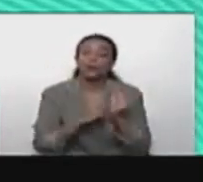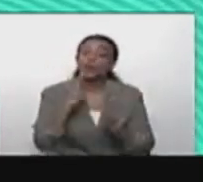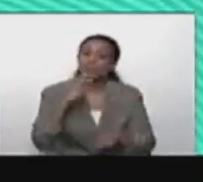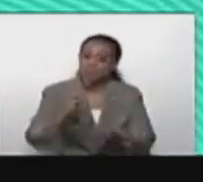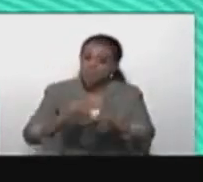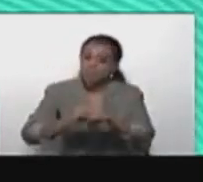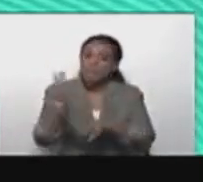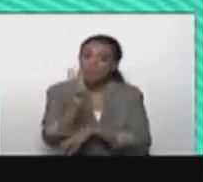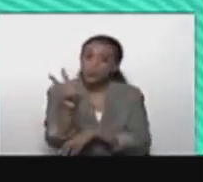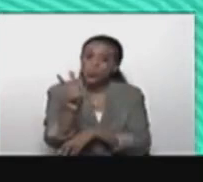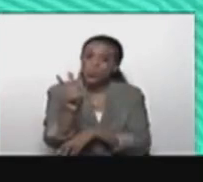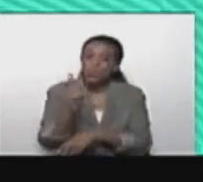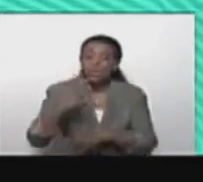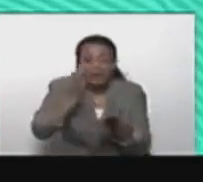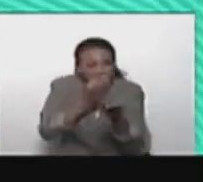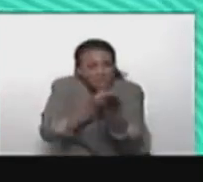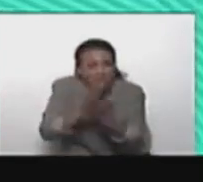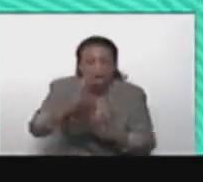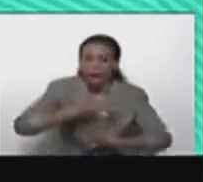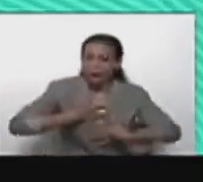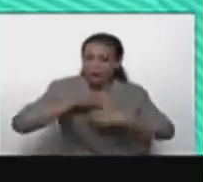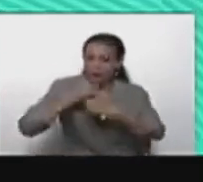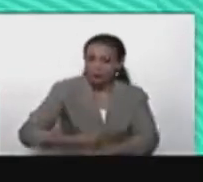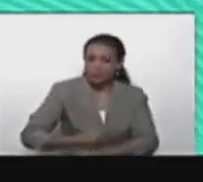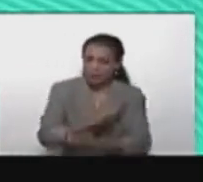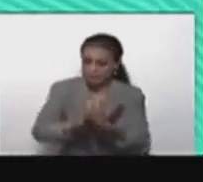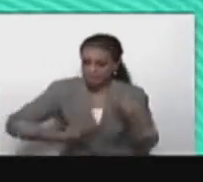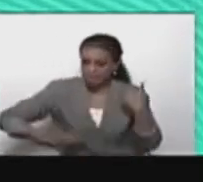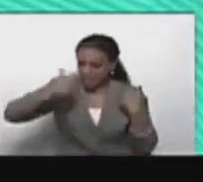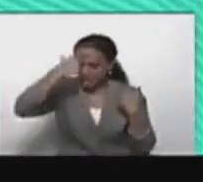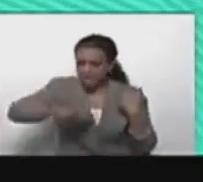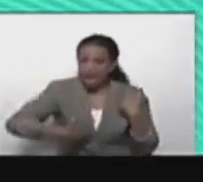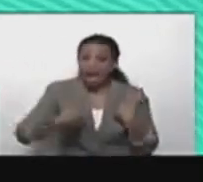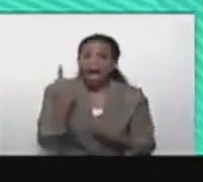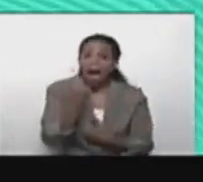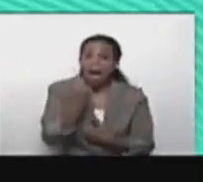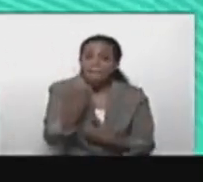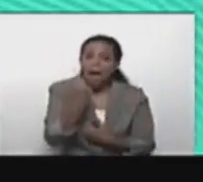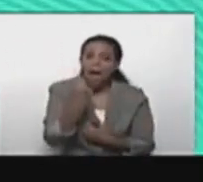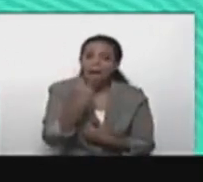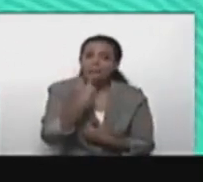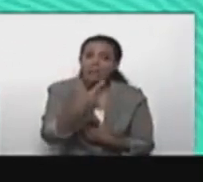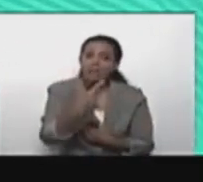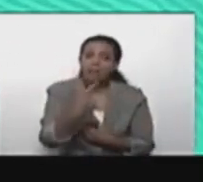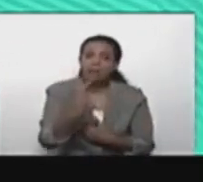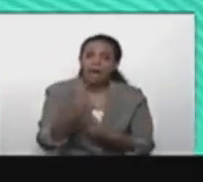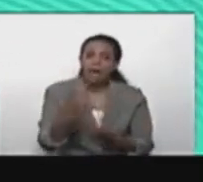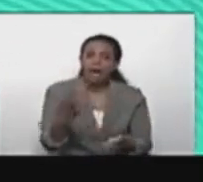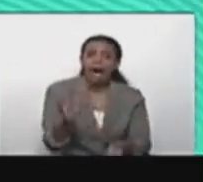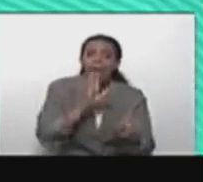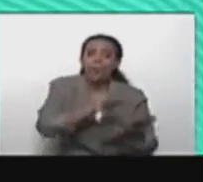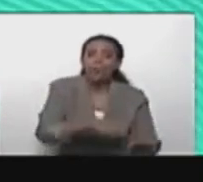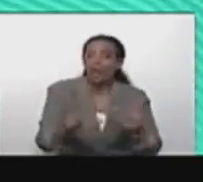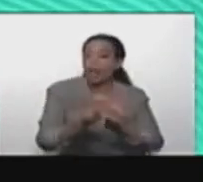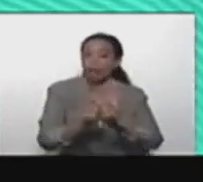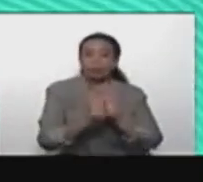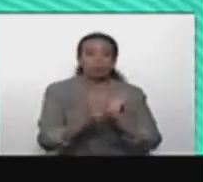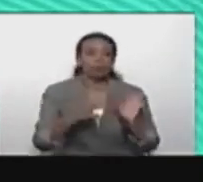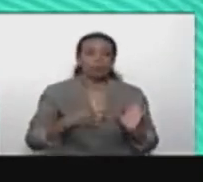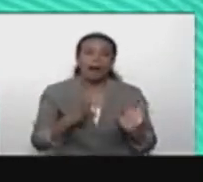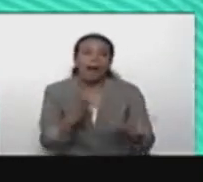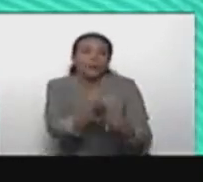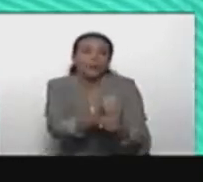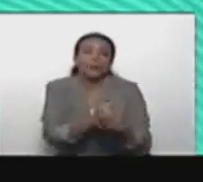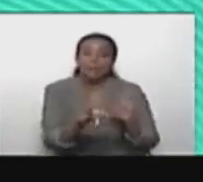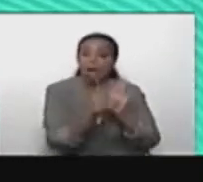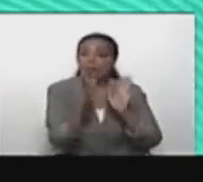Venezuela, tenga la fe y la confianza absoluta de que jamás avalaré ninguna ilegalidad.